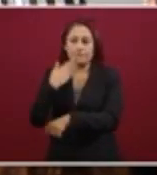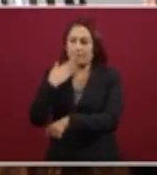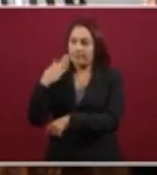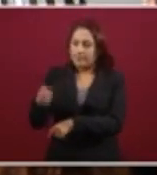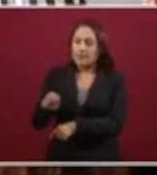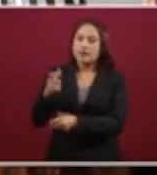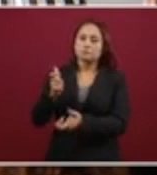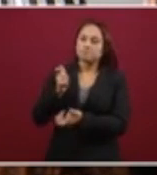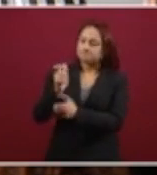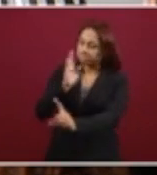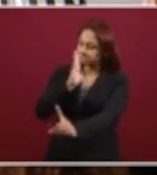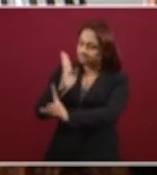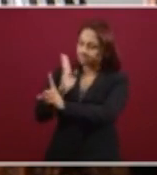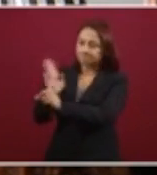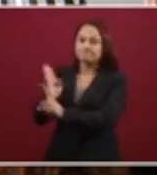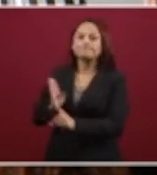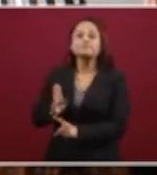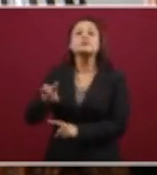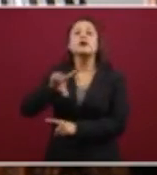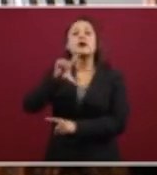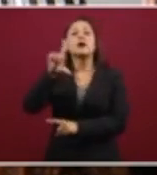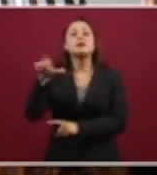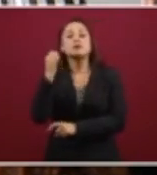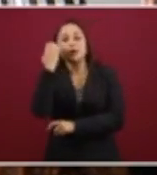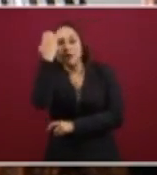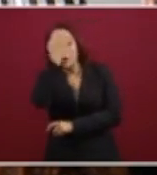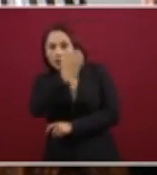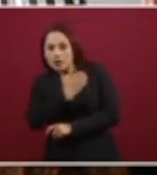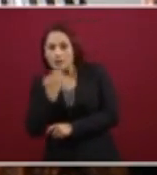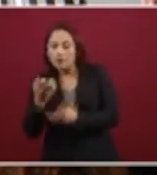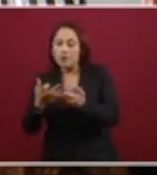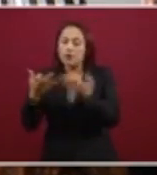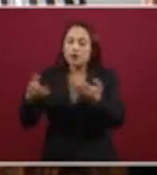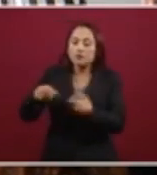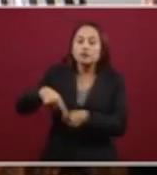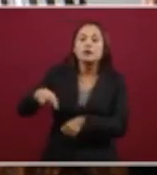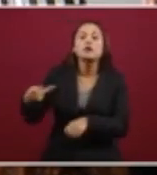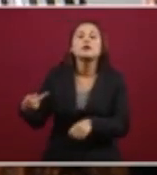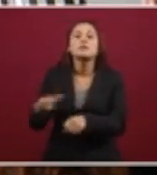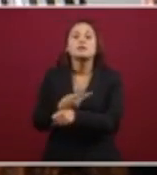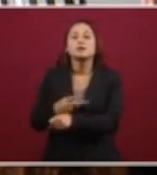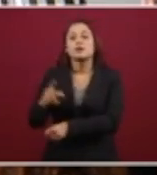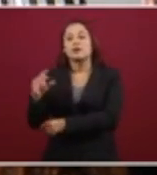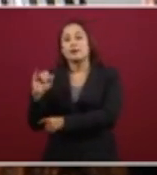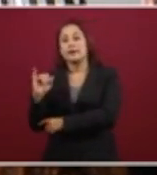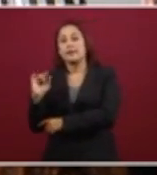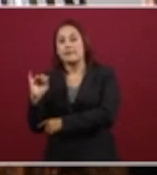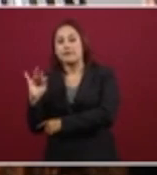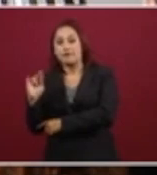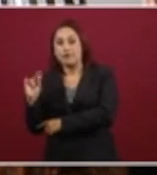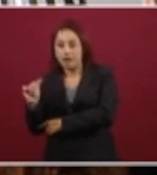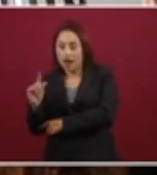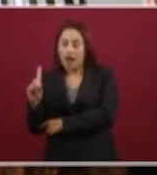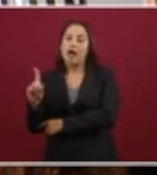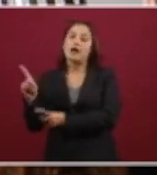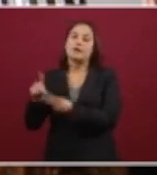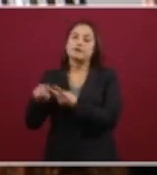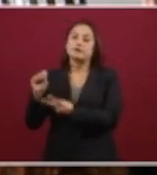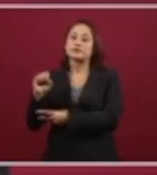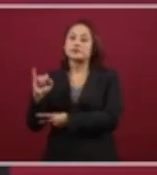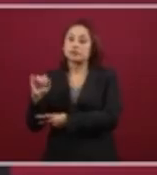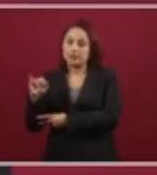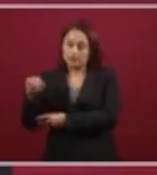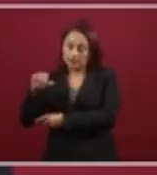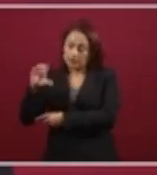sustentado en análisis de suelo. Contamos con el apoyo del INIFAP y del CIMI, del Centro Internacional